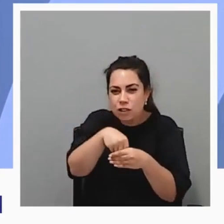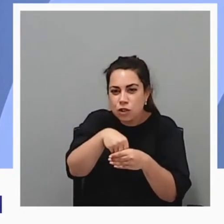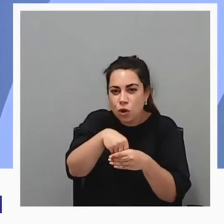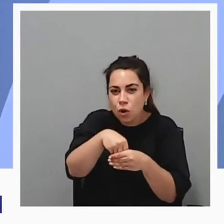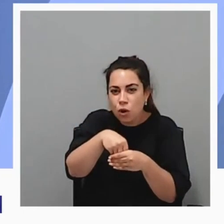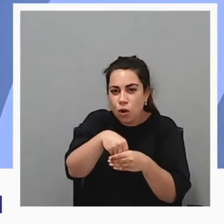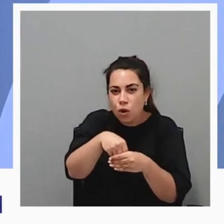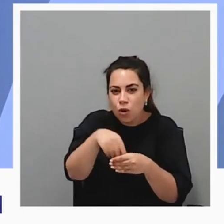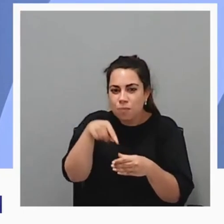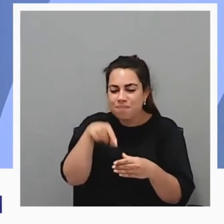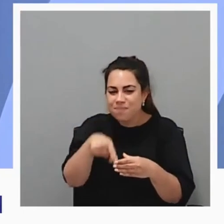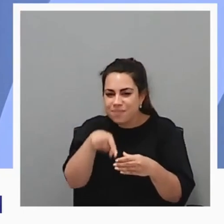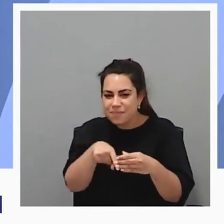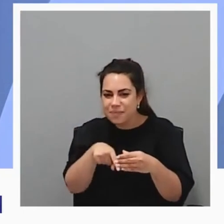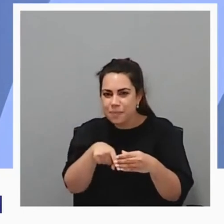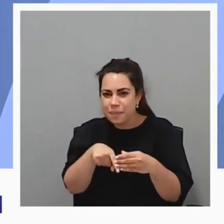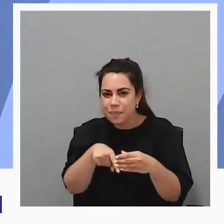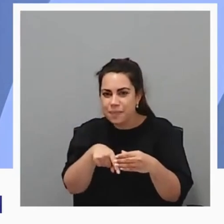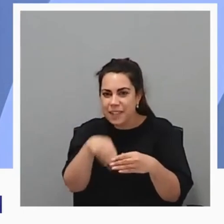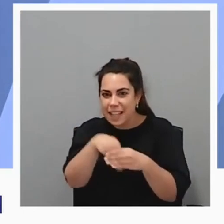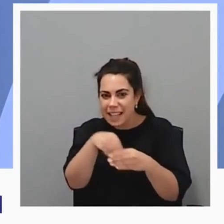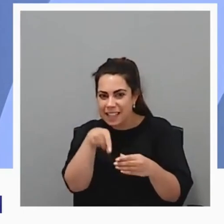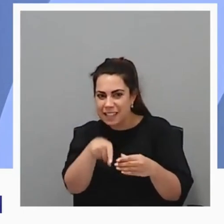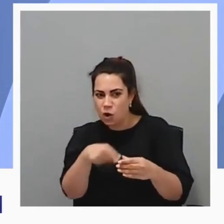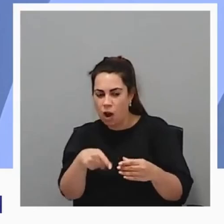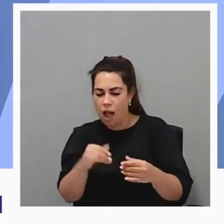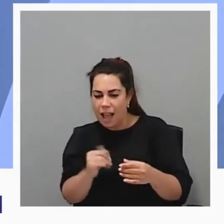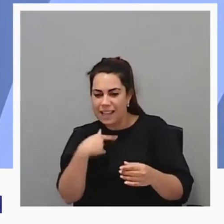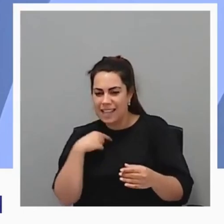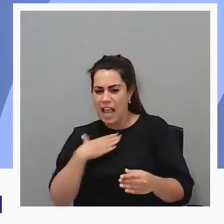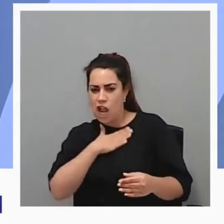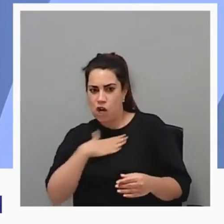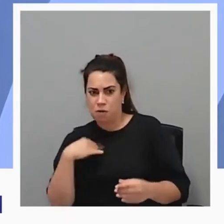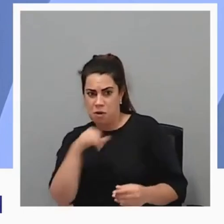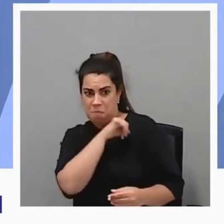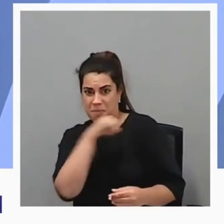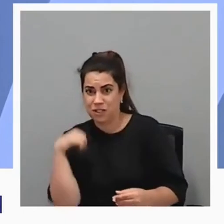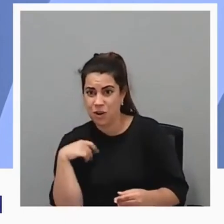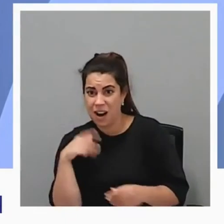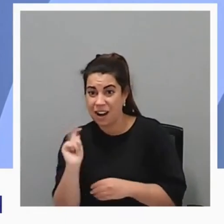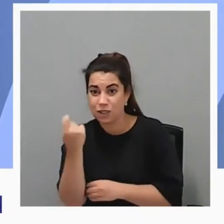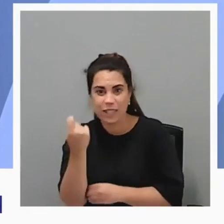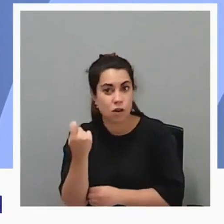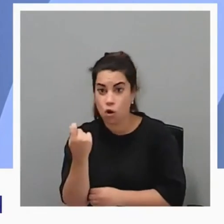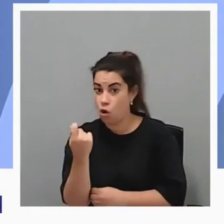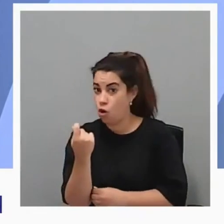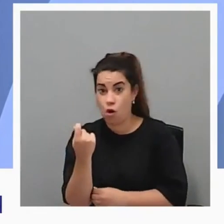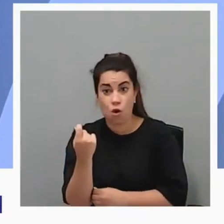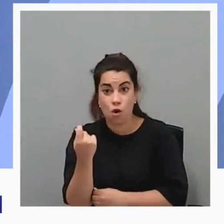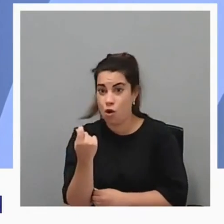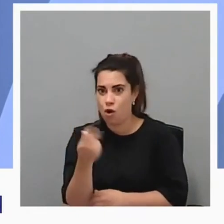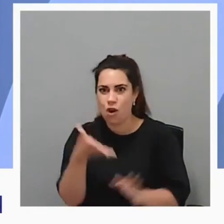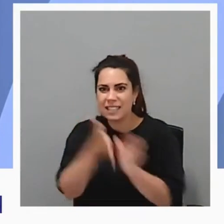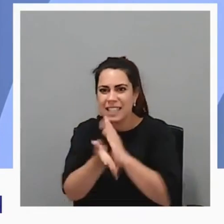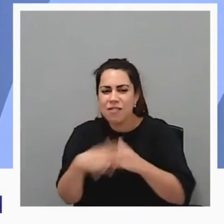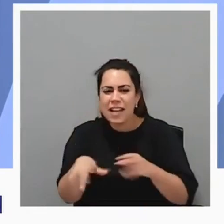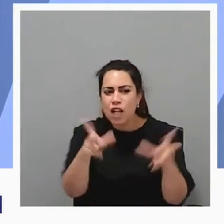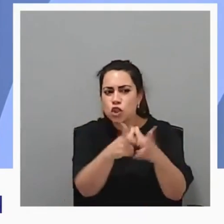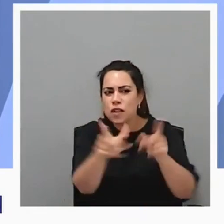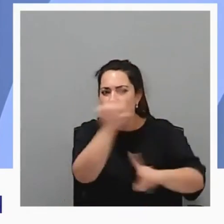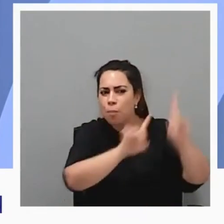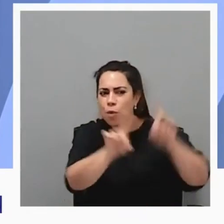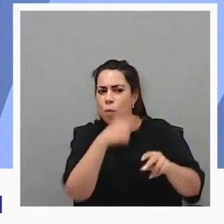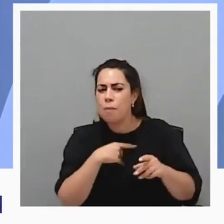en buscar una satisfacción particular, sino en dar respuesta a un anhelo social. Y si me permites, bueno,